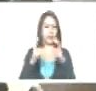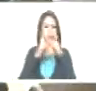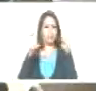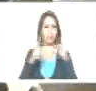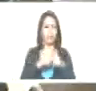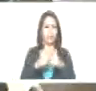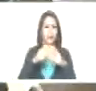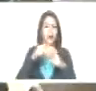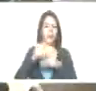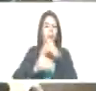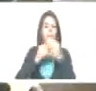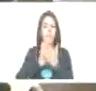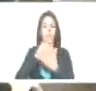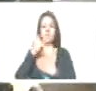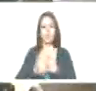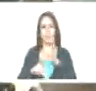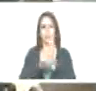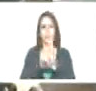de este proyecto de ley.